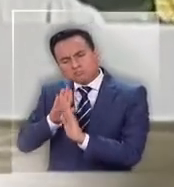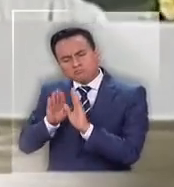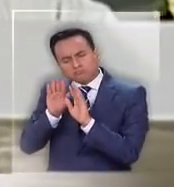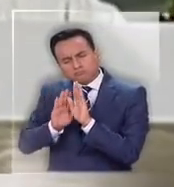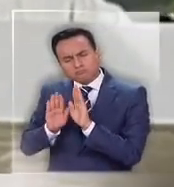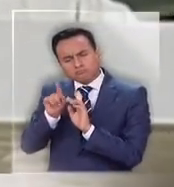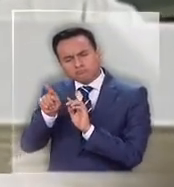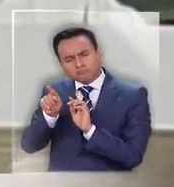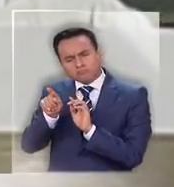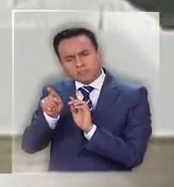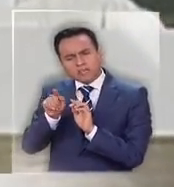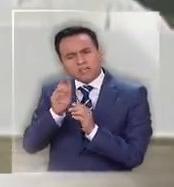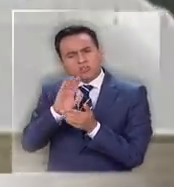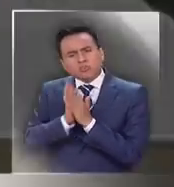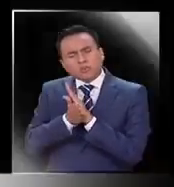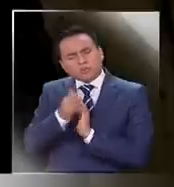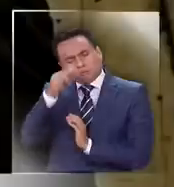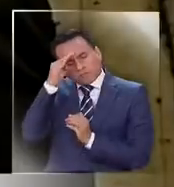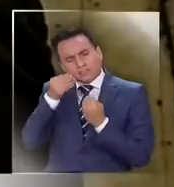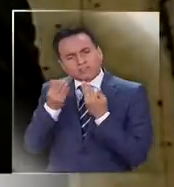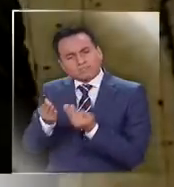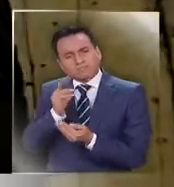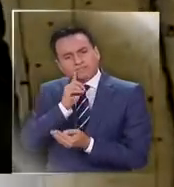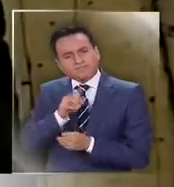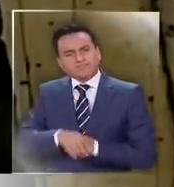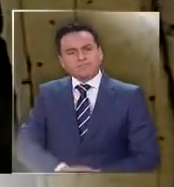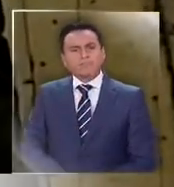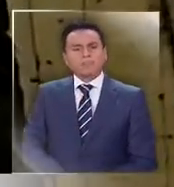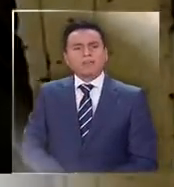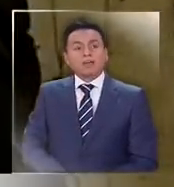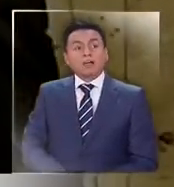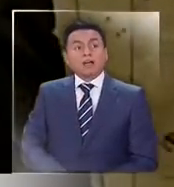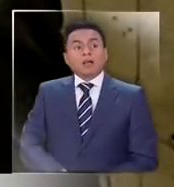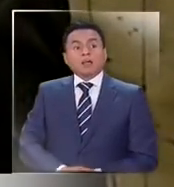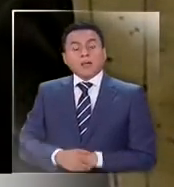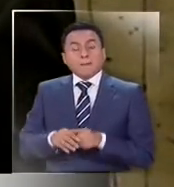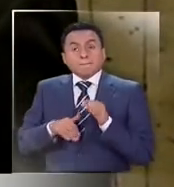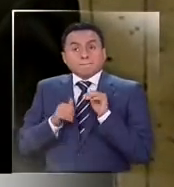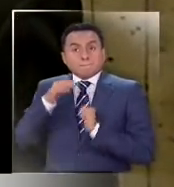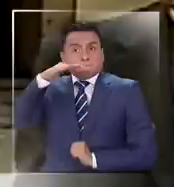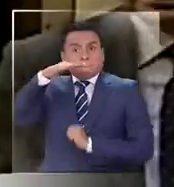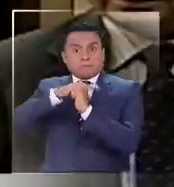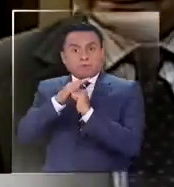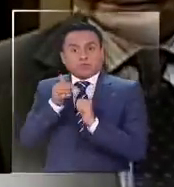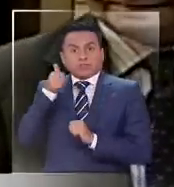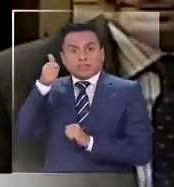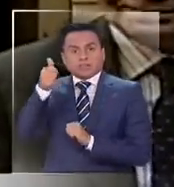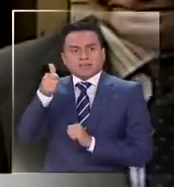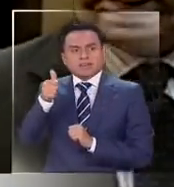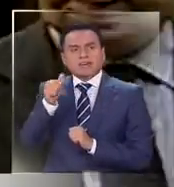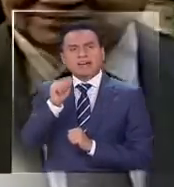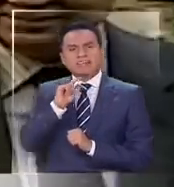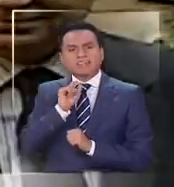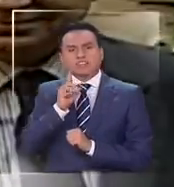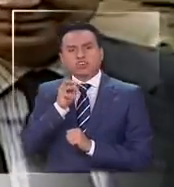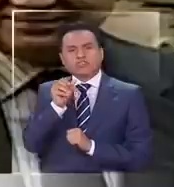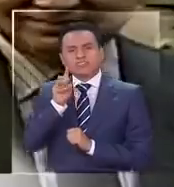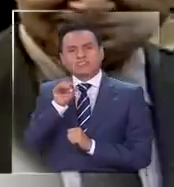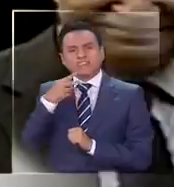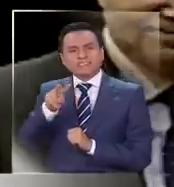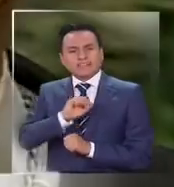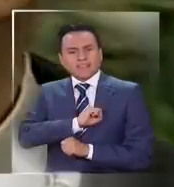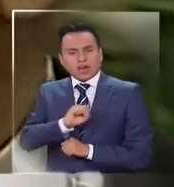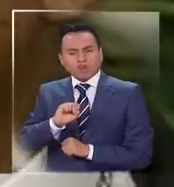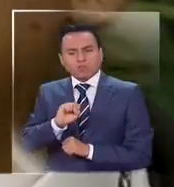Tiene toda mi confianza. Mientras, la máxima autoridad de la Arquidiócesis de Santiago llama